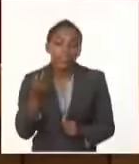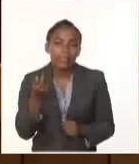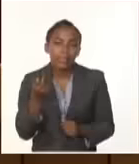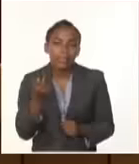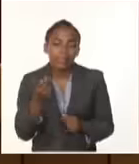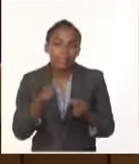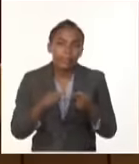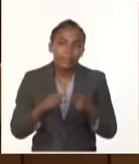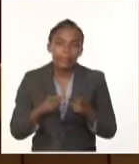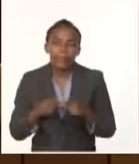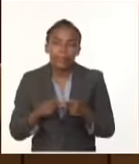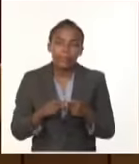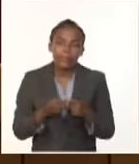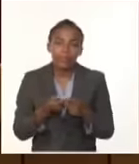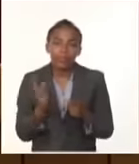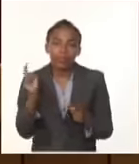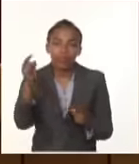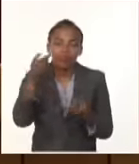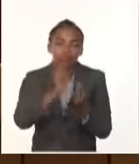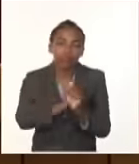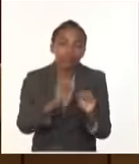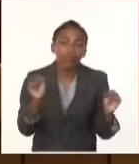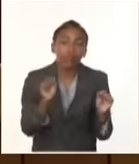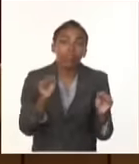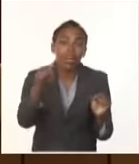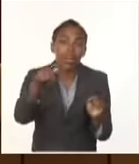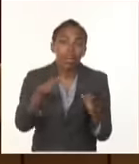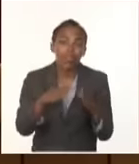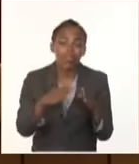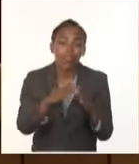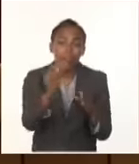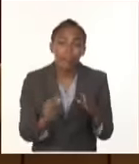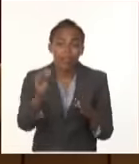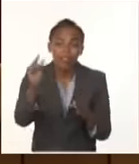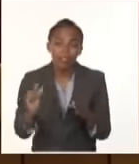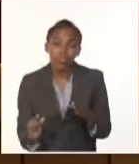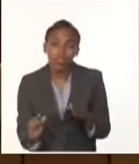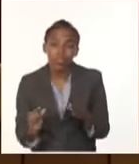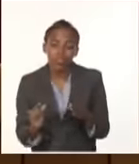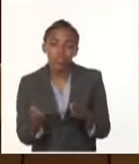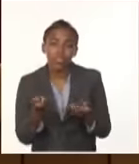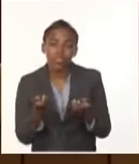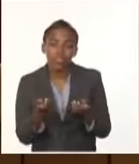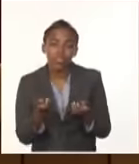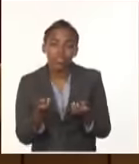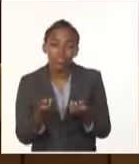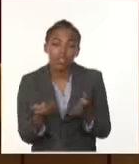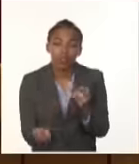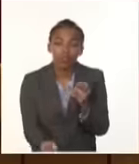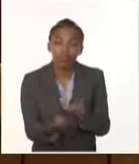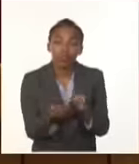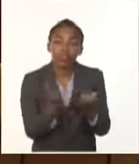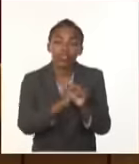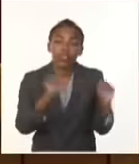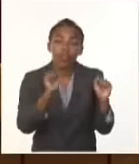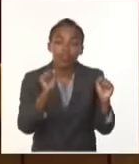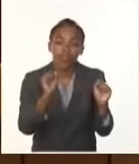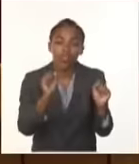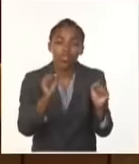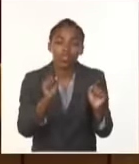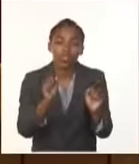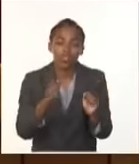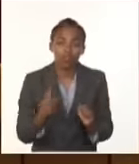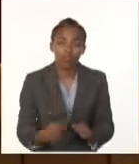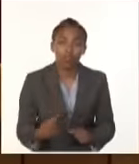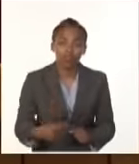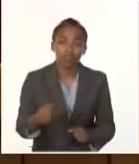invasión, minada la isla de bandidos, que hoy serían llamados con justicia terroristas, desabastecida y saboteada constantemente